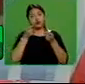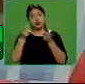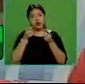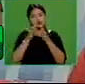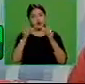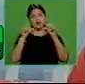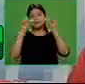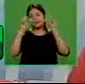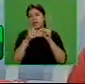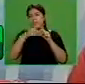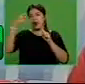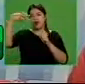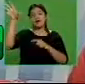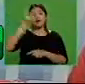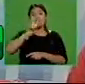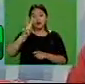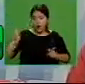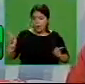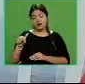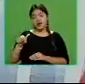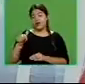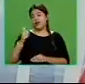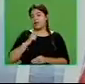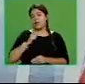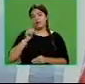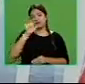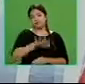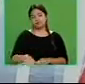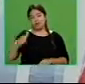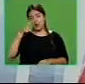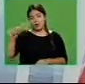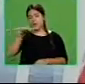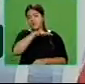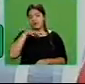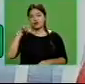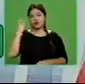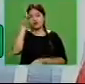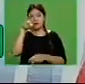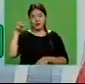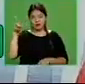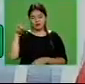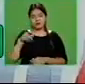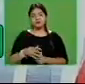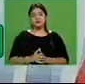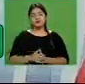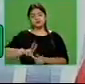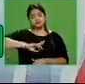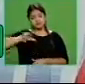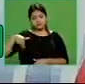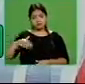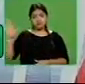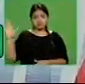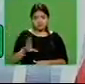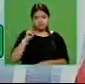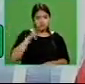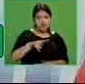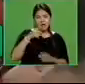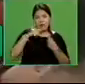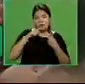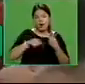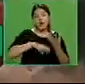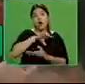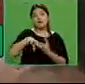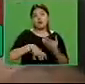en Venezuela y en pocos meses va a dejar poblaciones del estado de Amazonas. Nosotros vinimos a ver los problemas